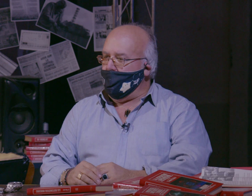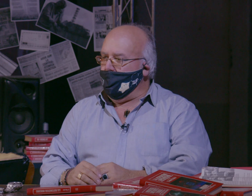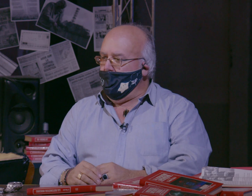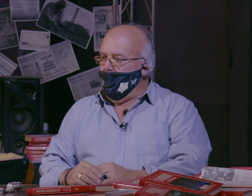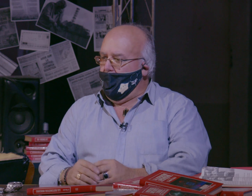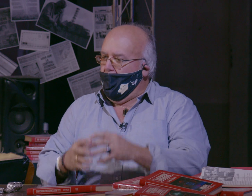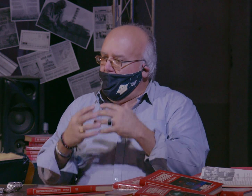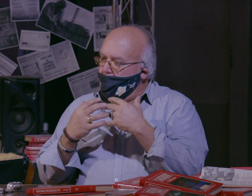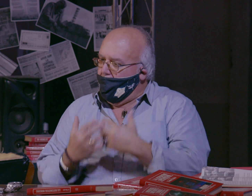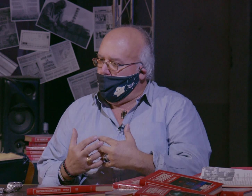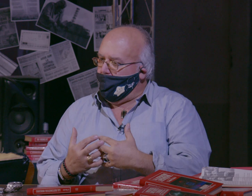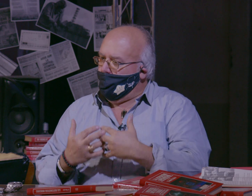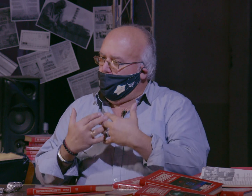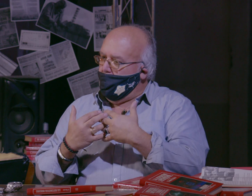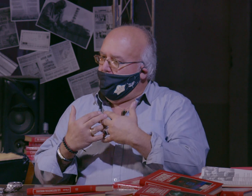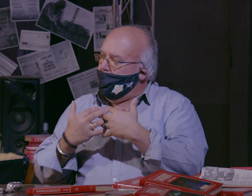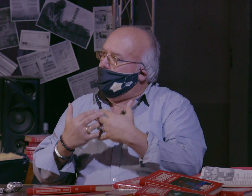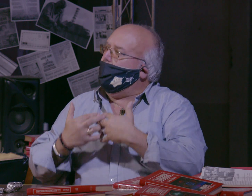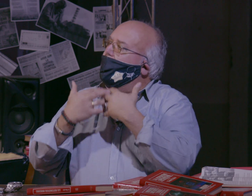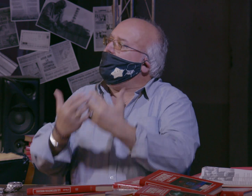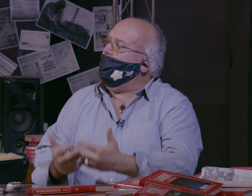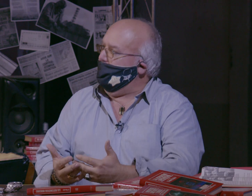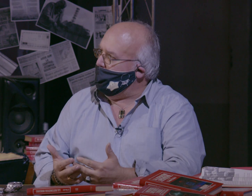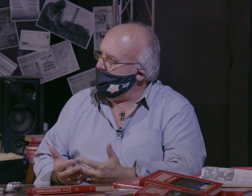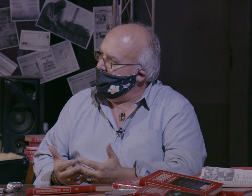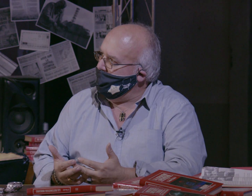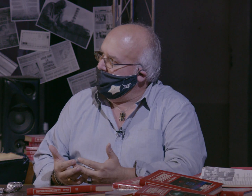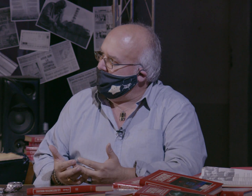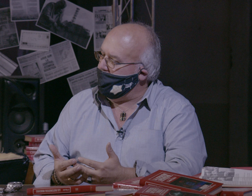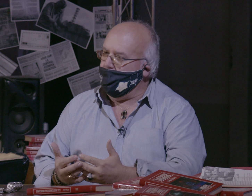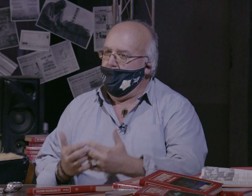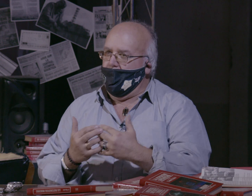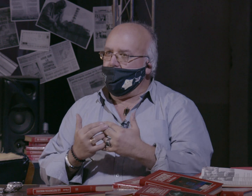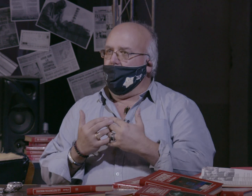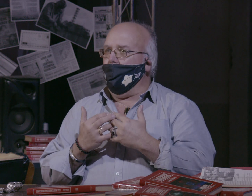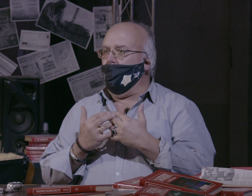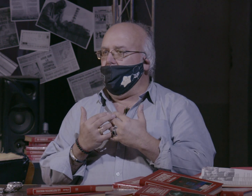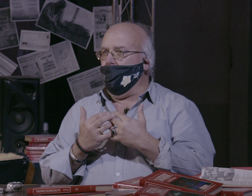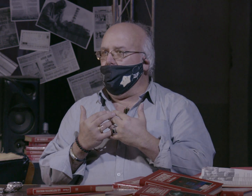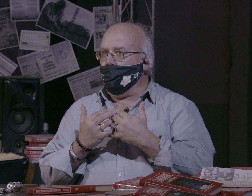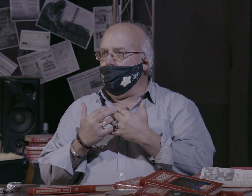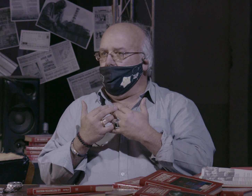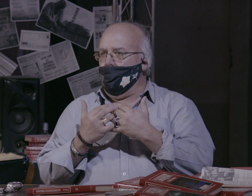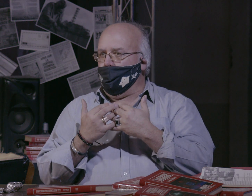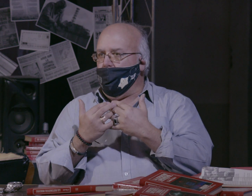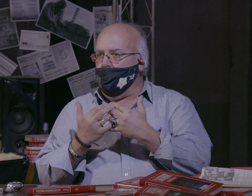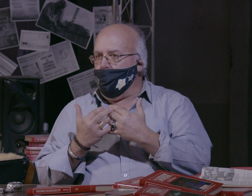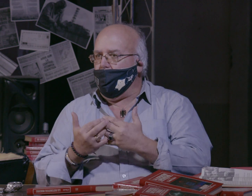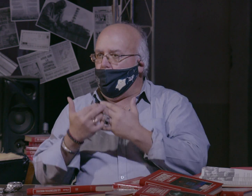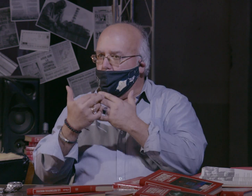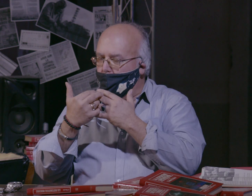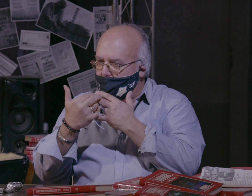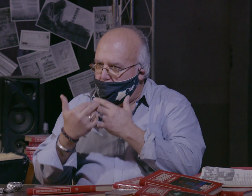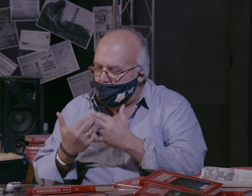y es algo que nos puede hacer ir por delante del virus. O sea, es lo que nos puede